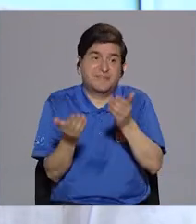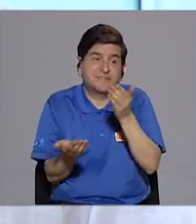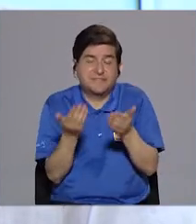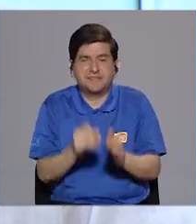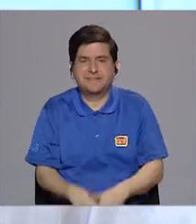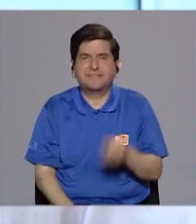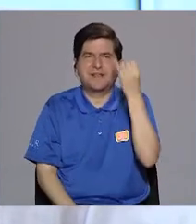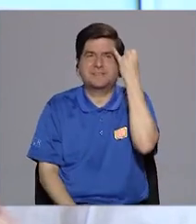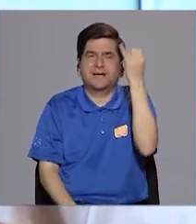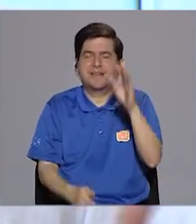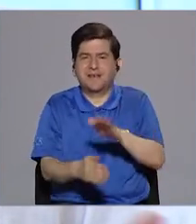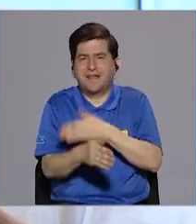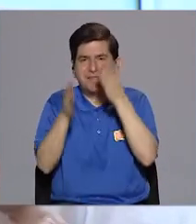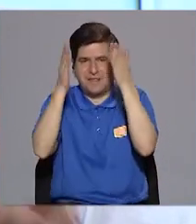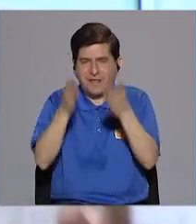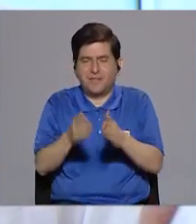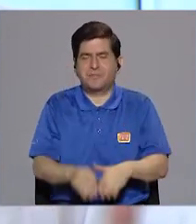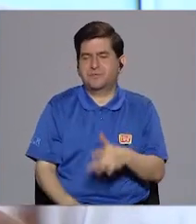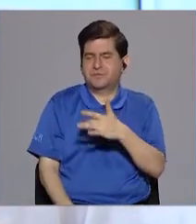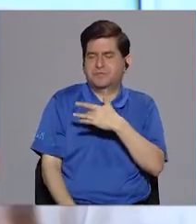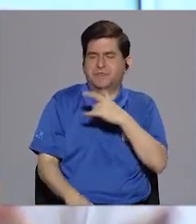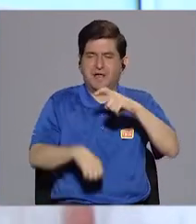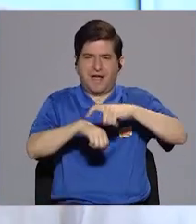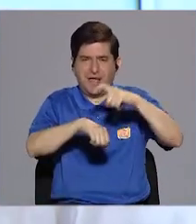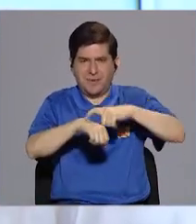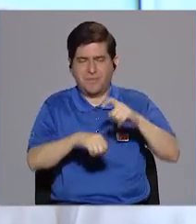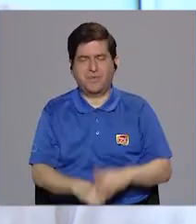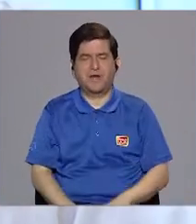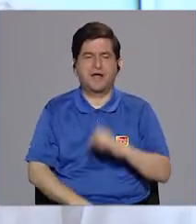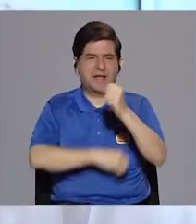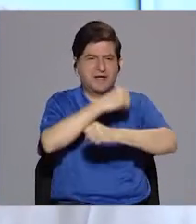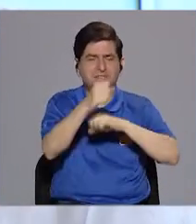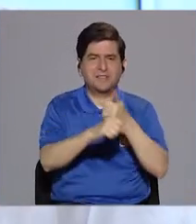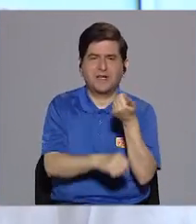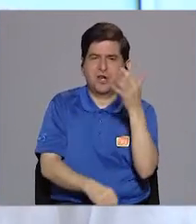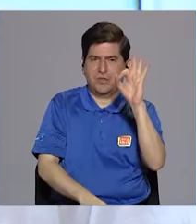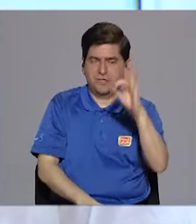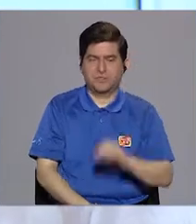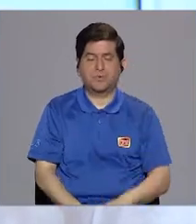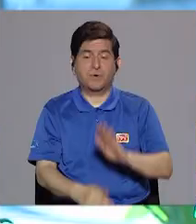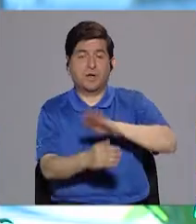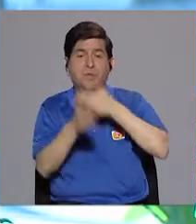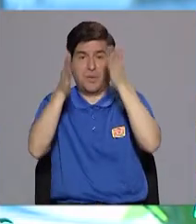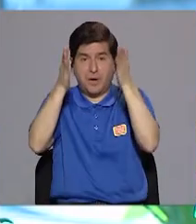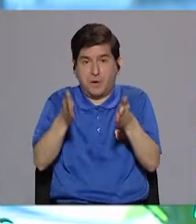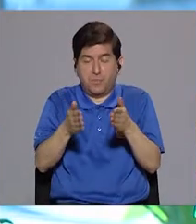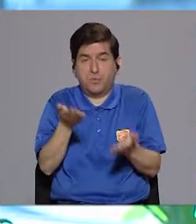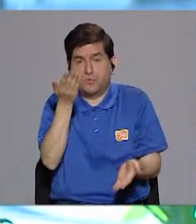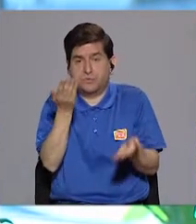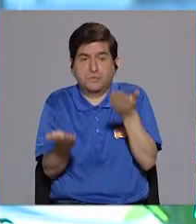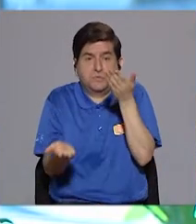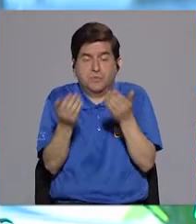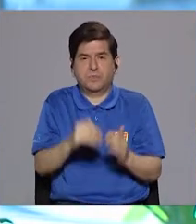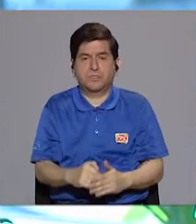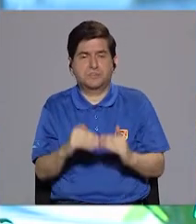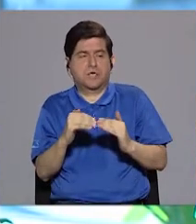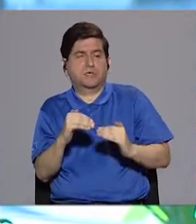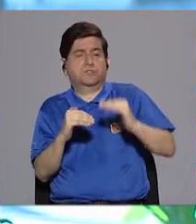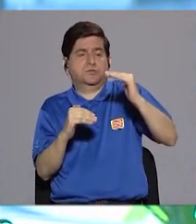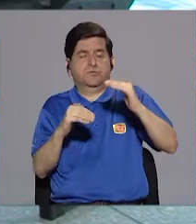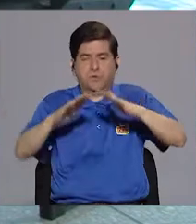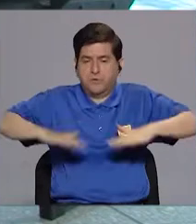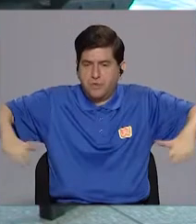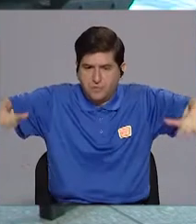desde el concepto del músico romántico, de la época romántica, del siglo XIX, ¿no? Donde el músico se ponía encima de un